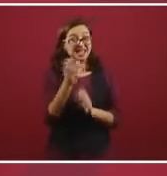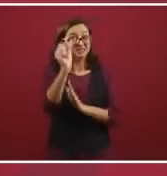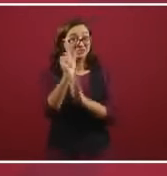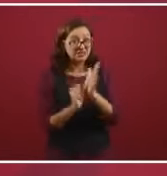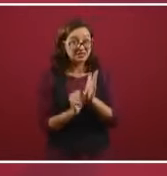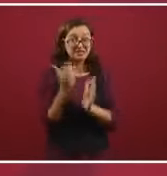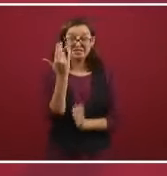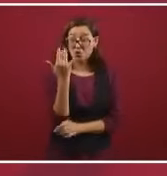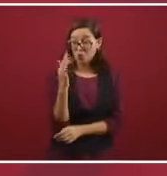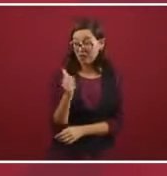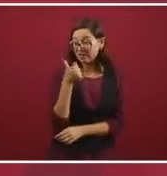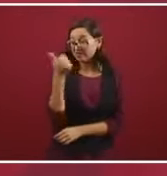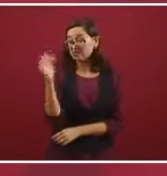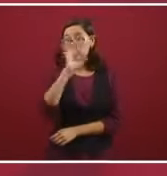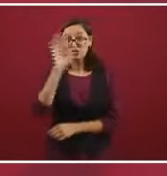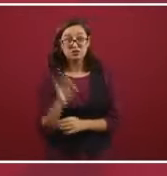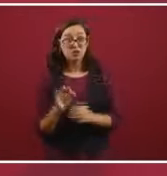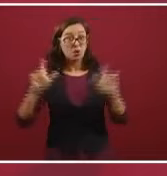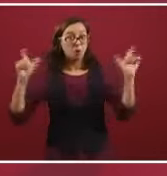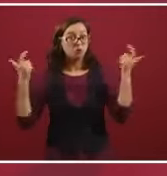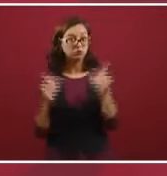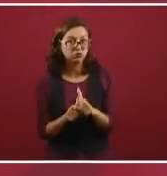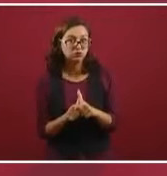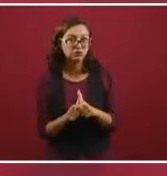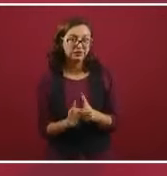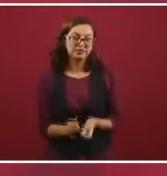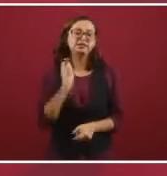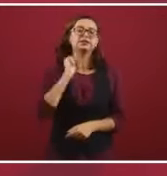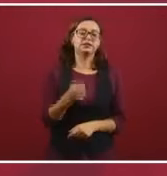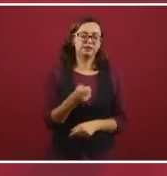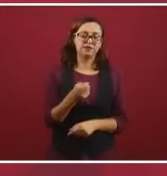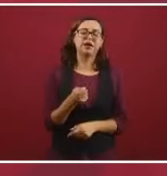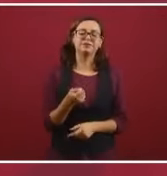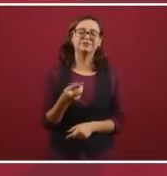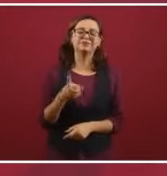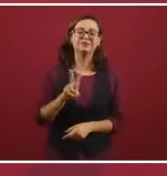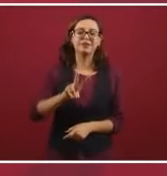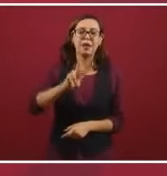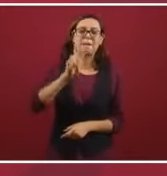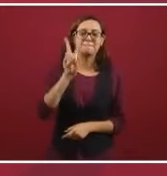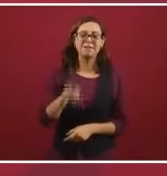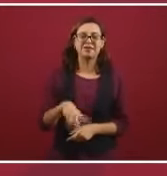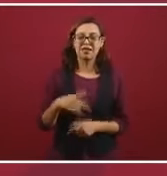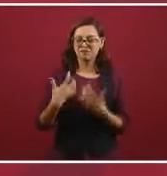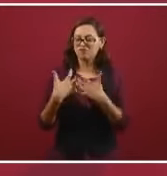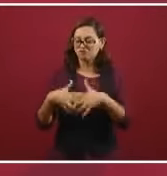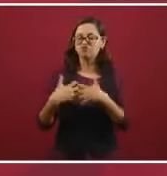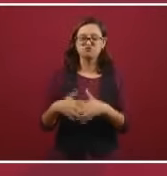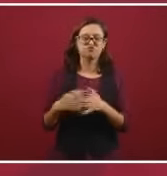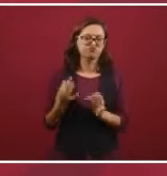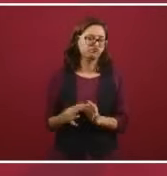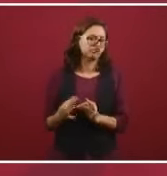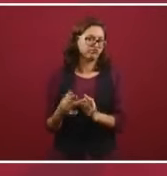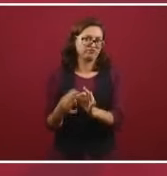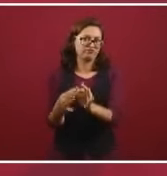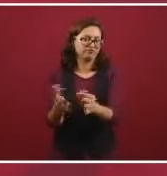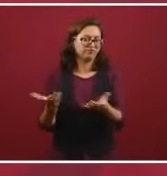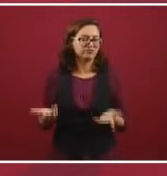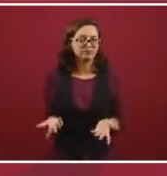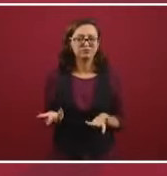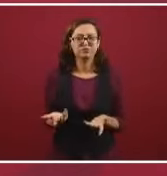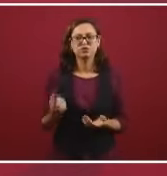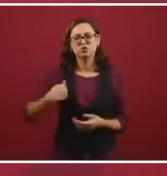del 56%. Evidentemente está funcionando según cualquier estándar. Entonces,